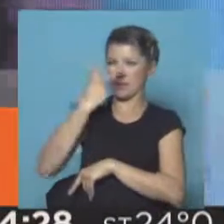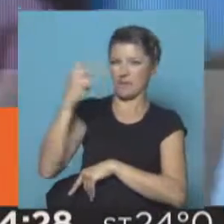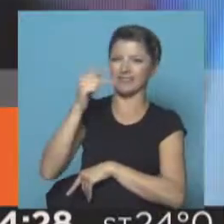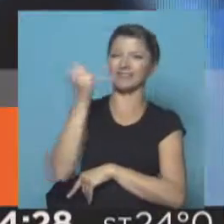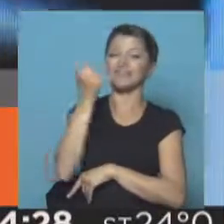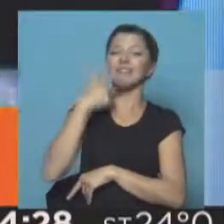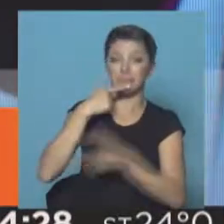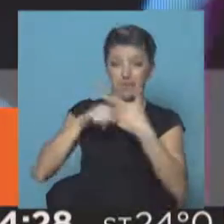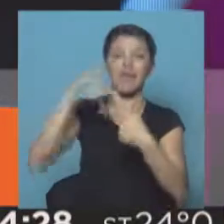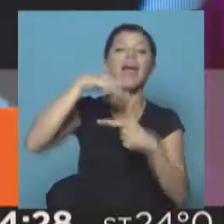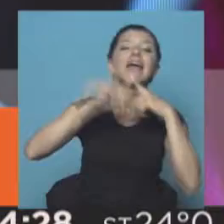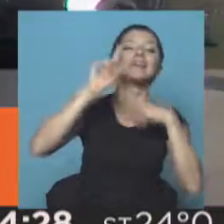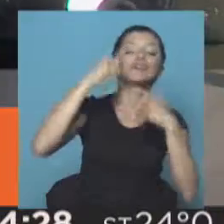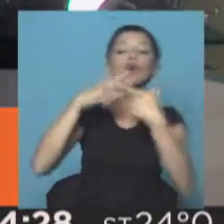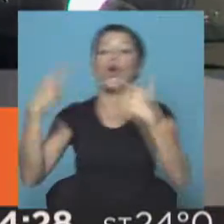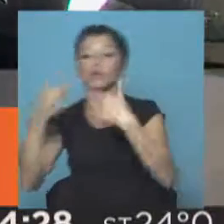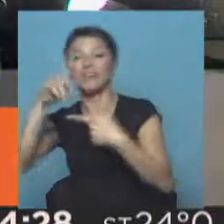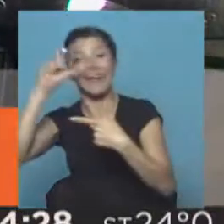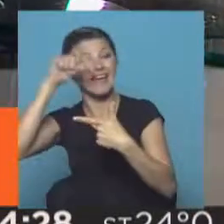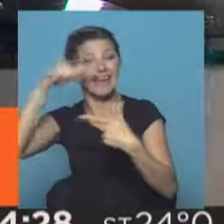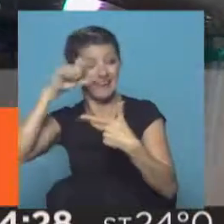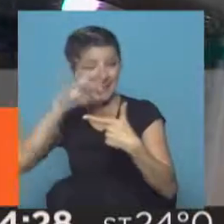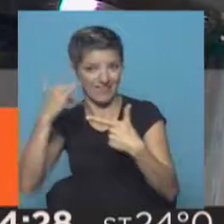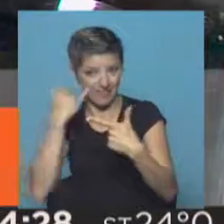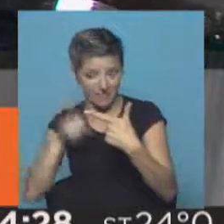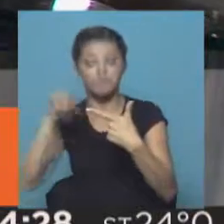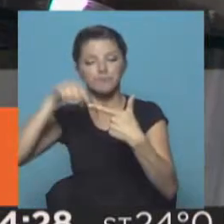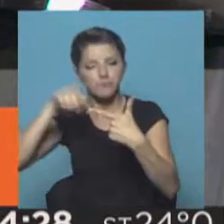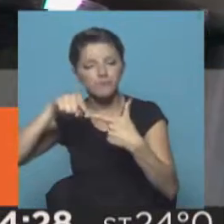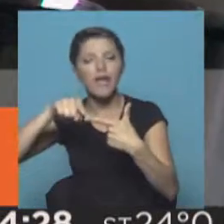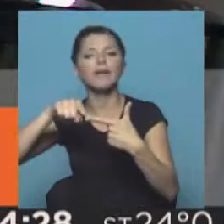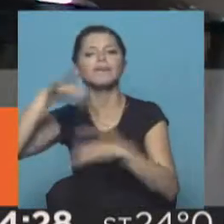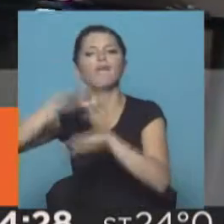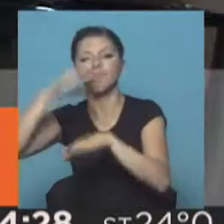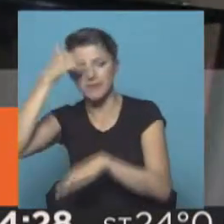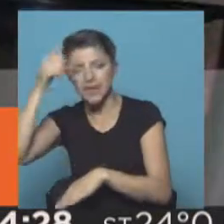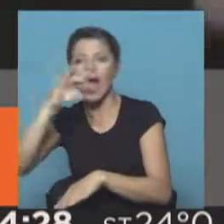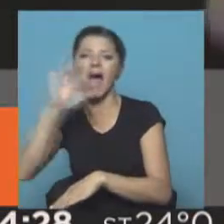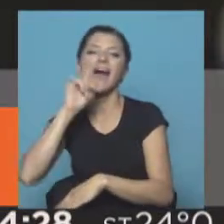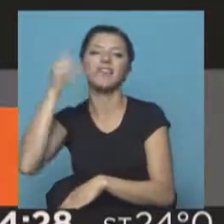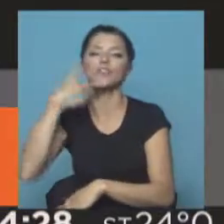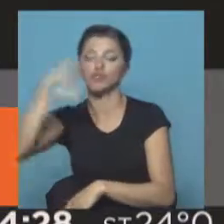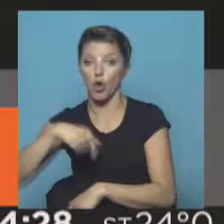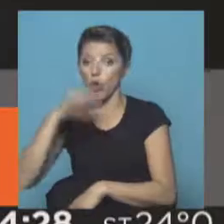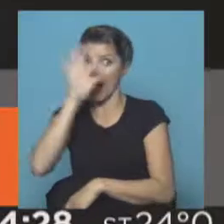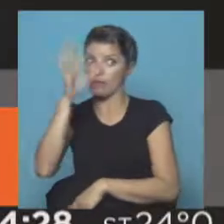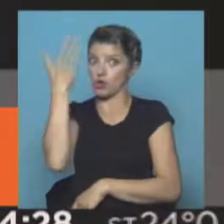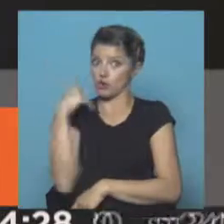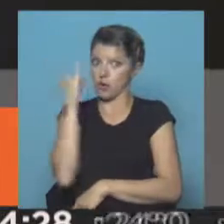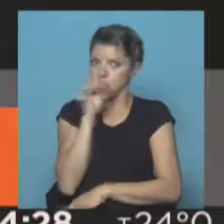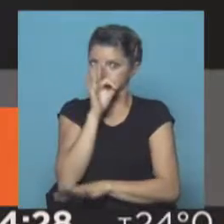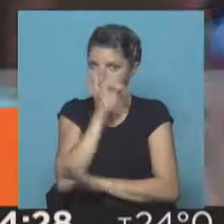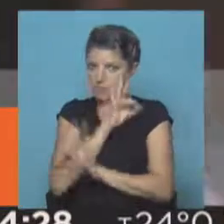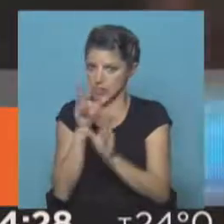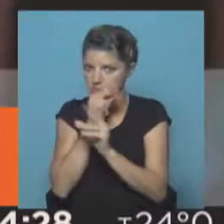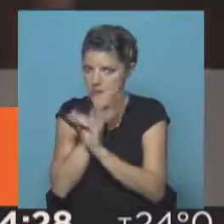Kennedy. Kennedy tenía la enfermedad de Addison. No se comentó en aquel momento, un problema cardiovascular que no se comentó, no se supo.